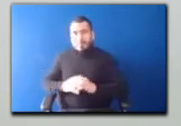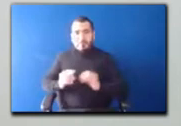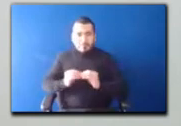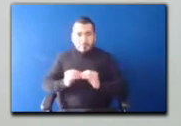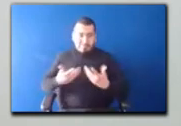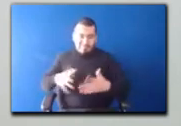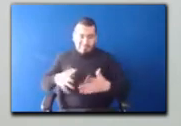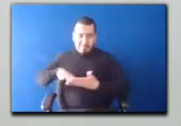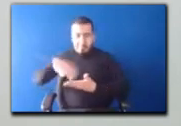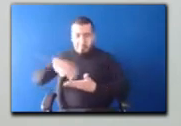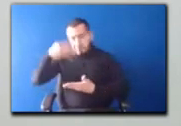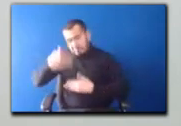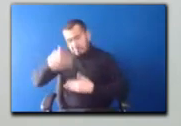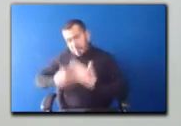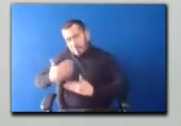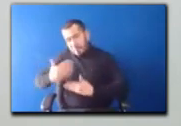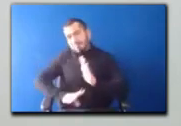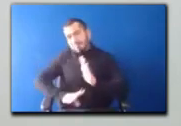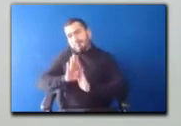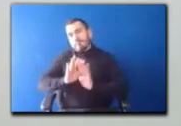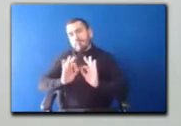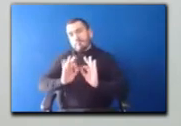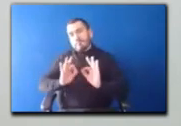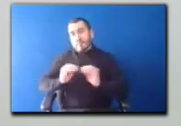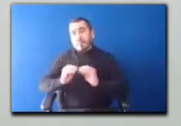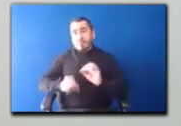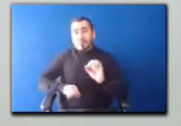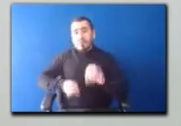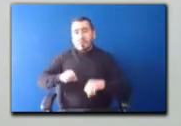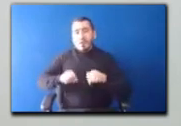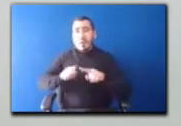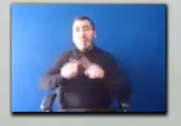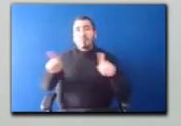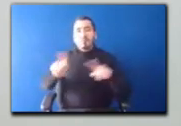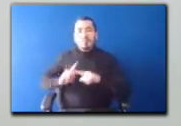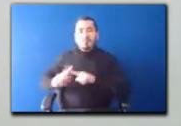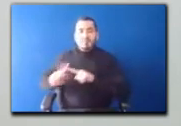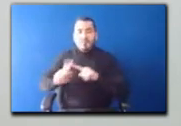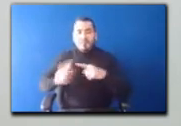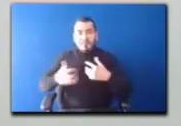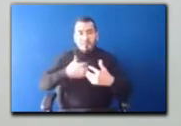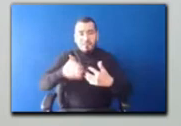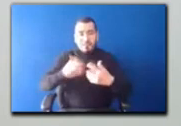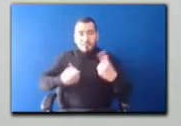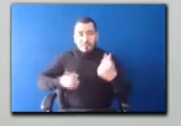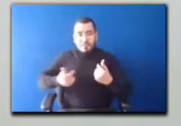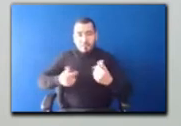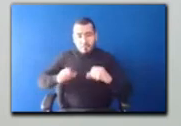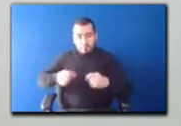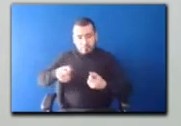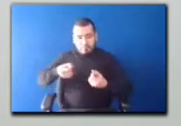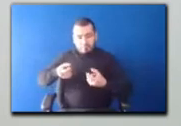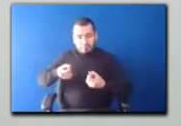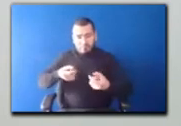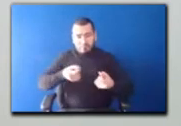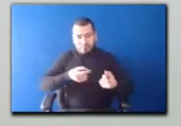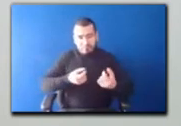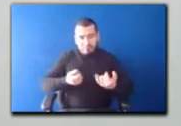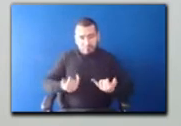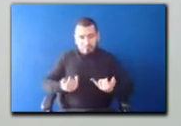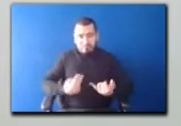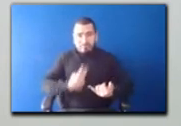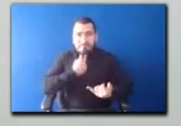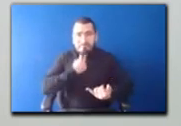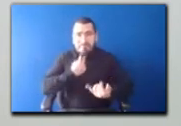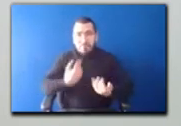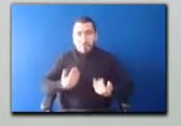hemos avanzado mucho, pero la posibilidad de que el sistema financiero invierta específicamente sí está totalmente restringida y